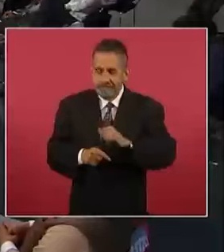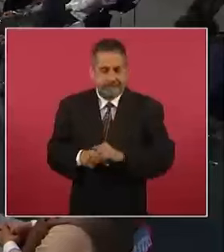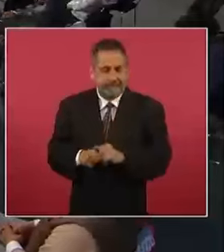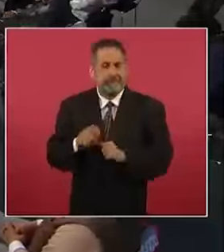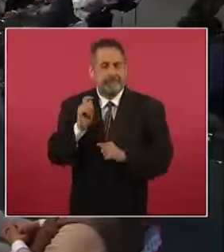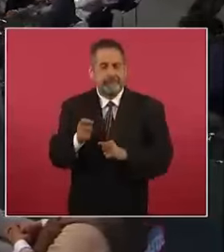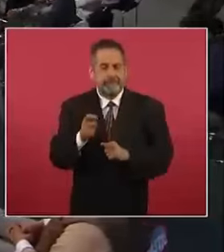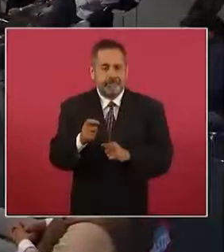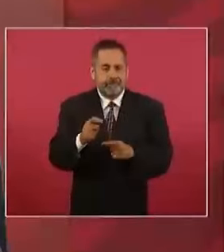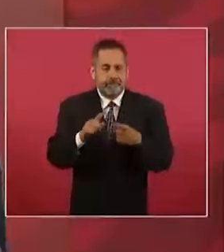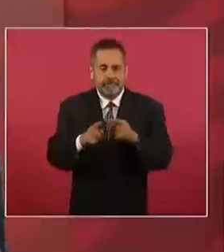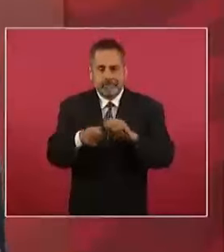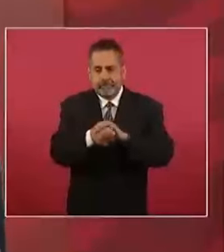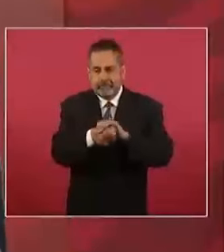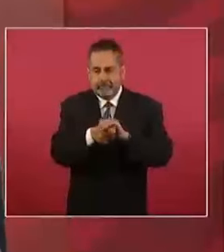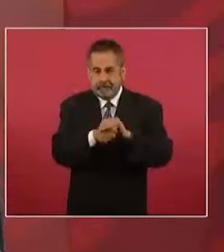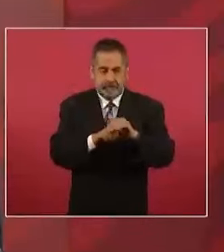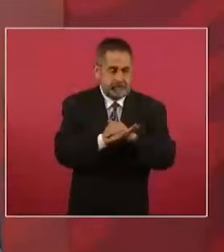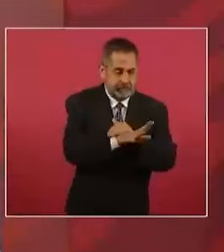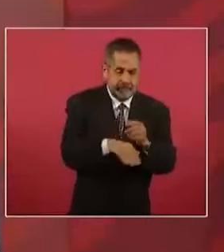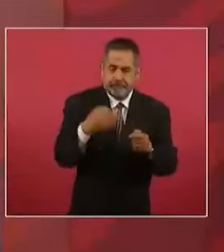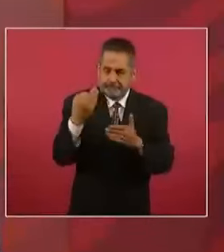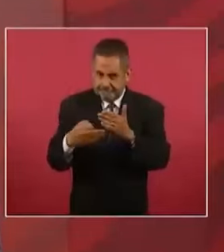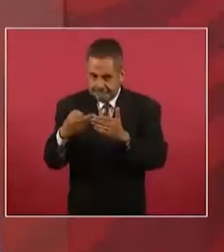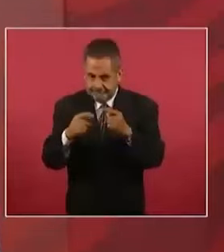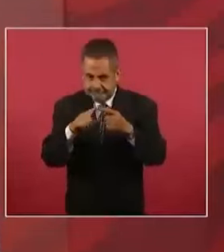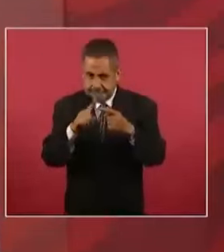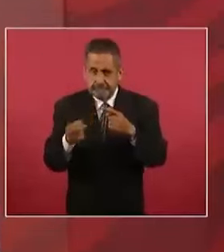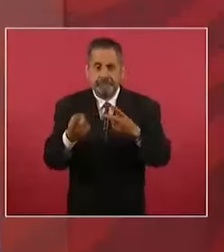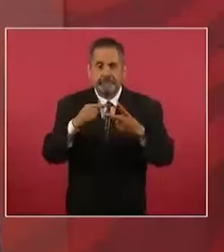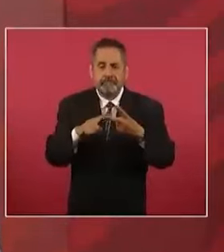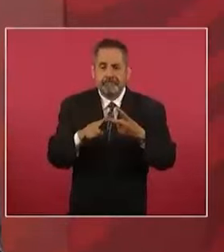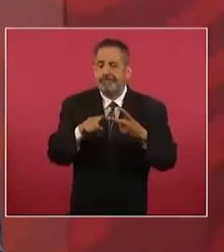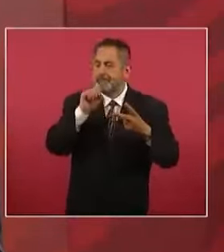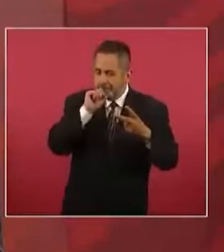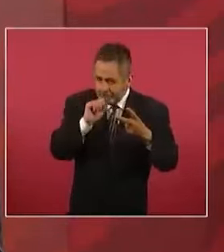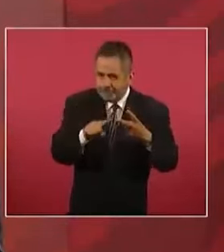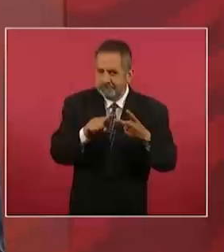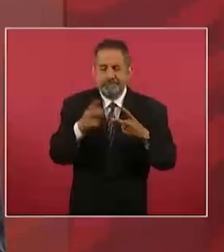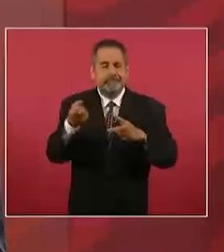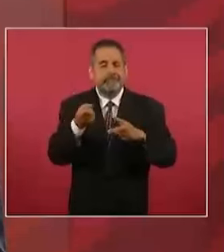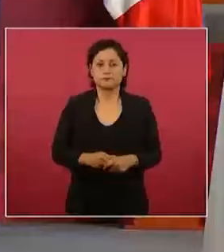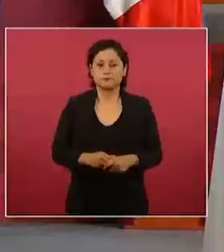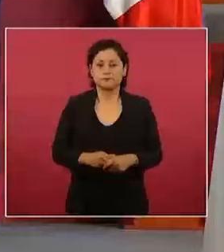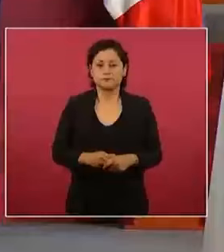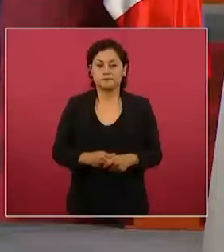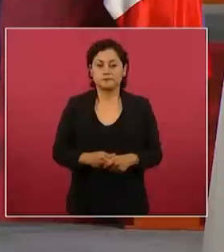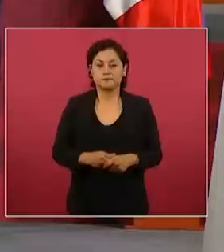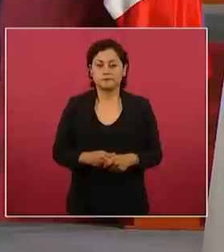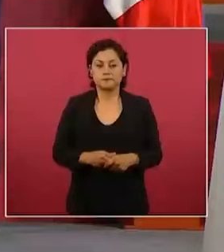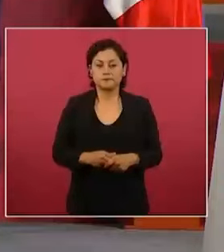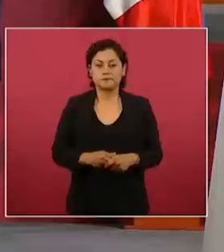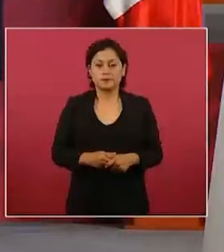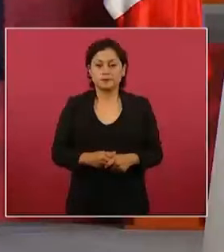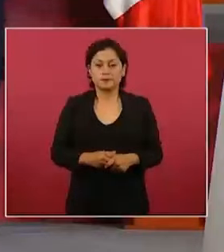es lo de Ayotzinapa y precisamente lo de la descentralización. Pese a